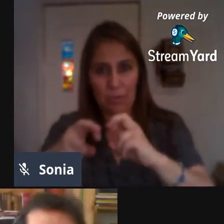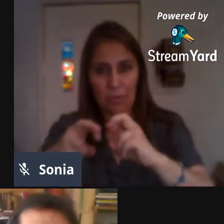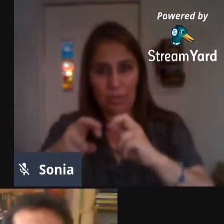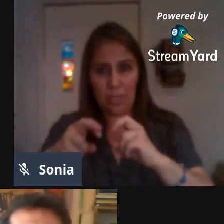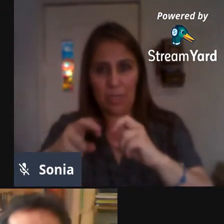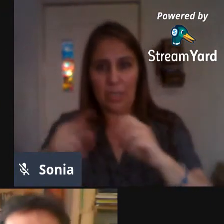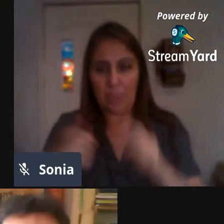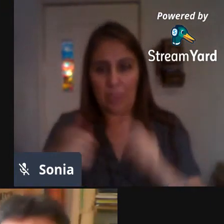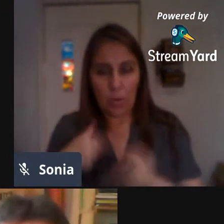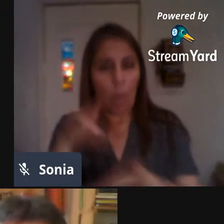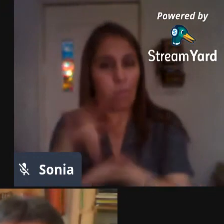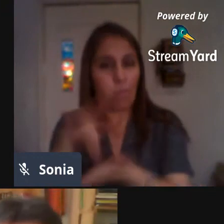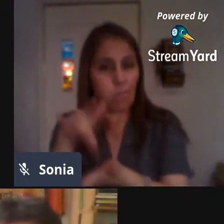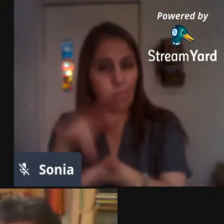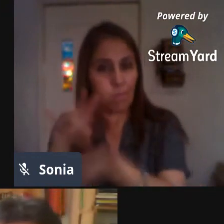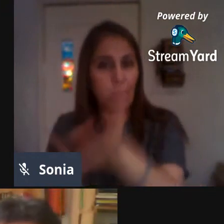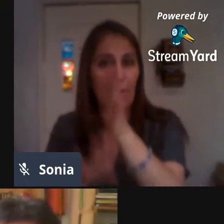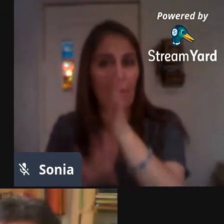desarrollando